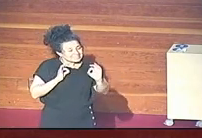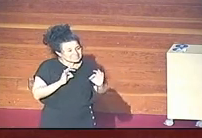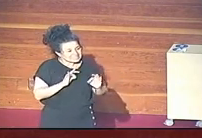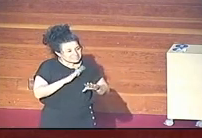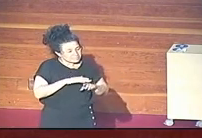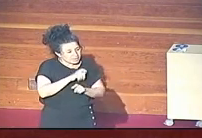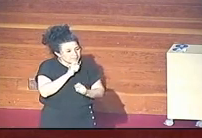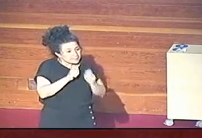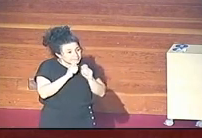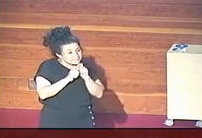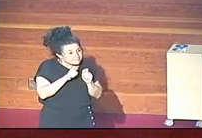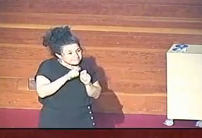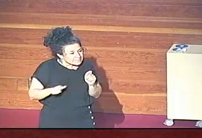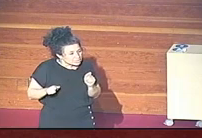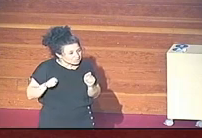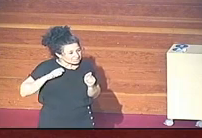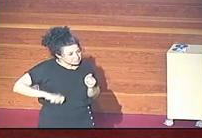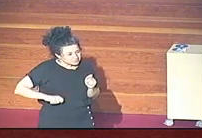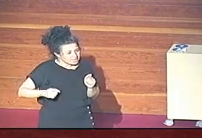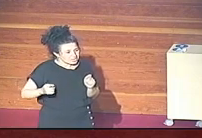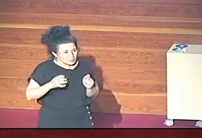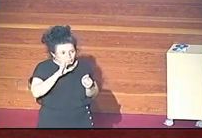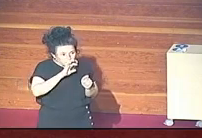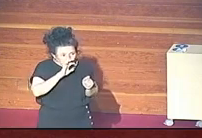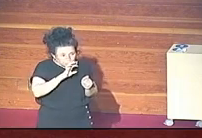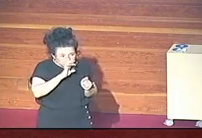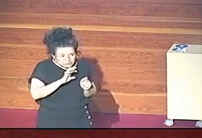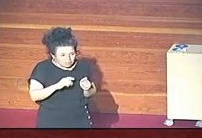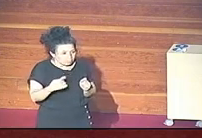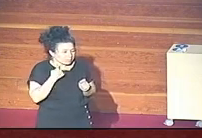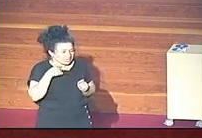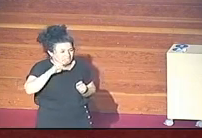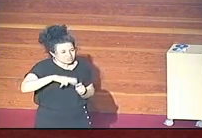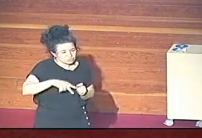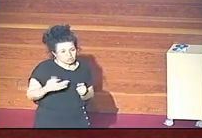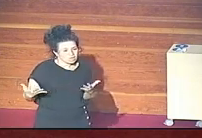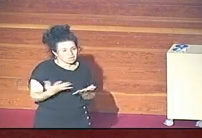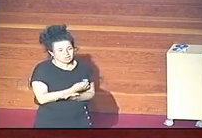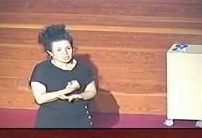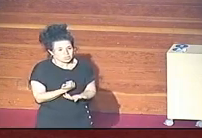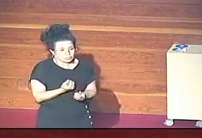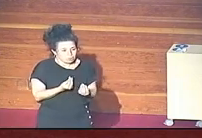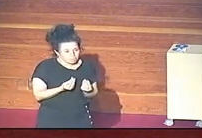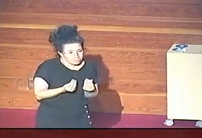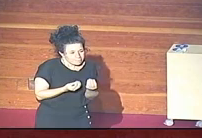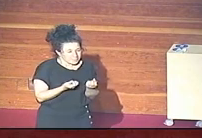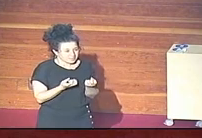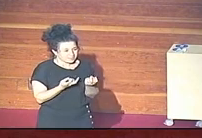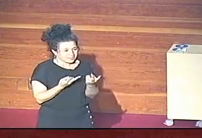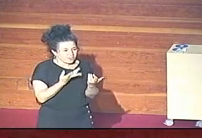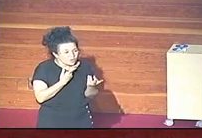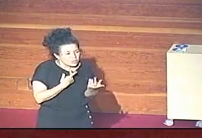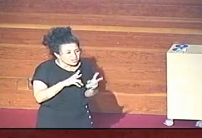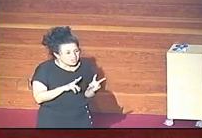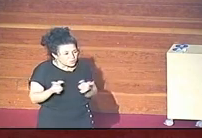es que perder esa curiosidad yo creo que a todos nos pica el conocer algo nuevo y ser curiosos no contar el